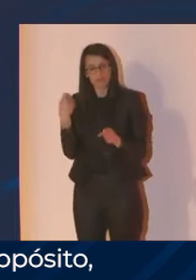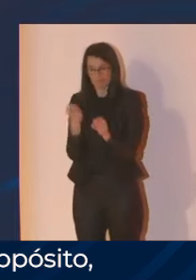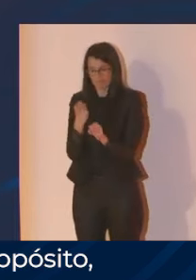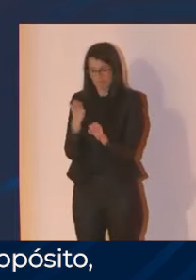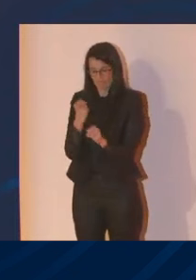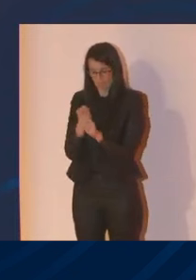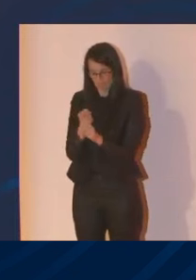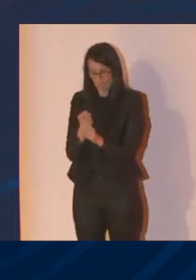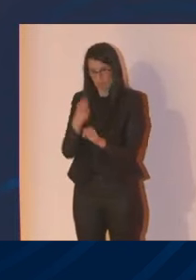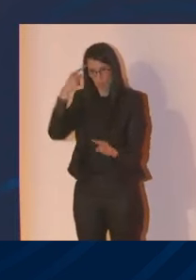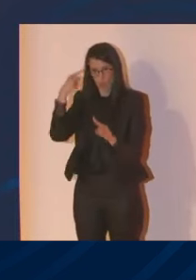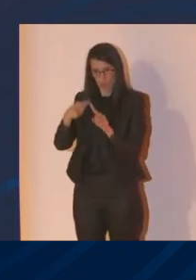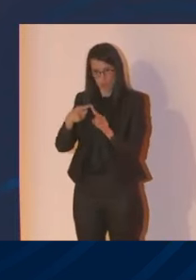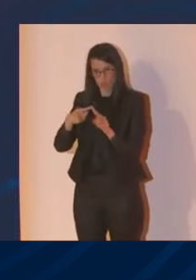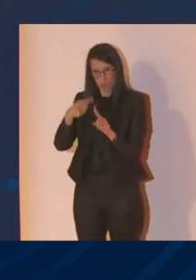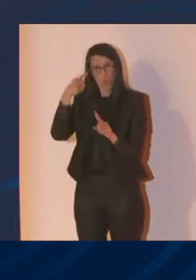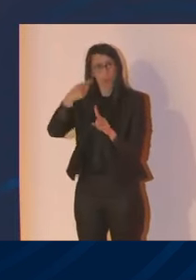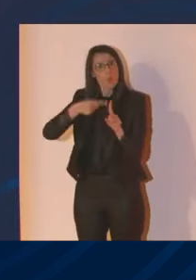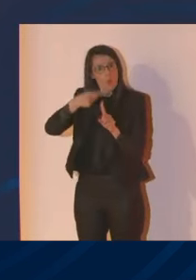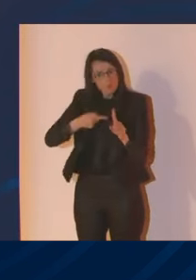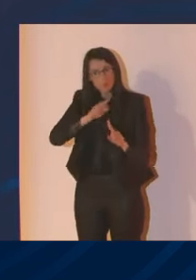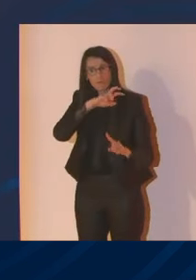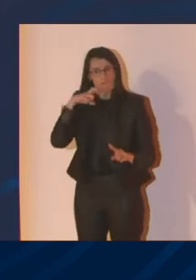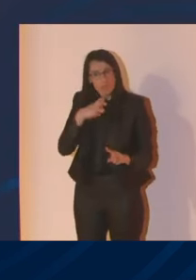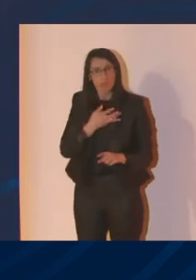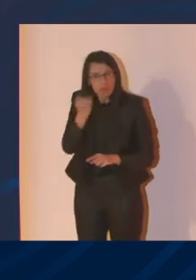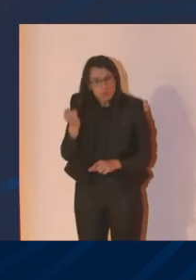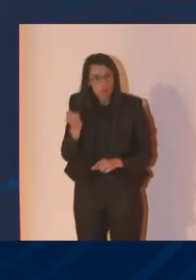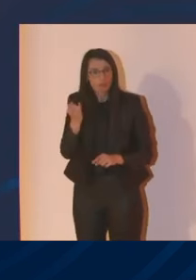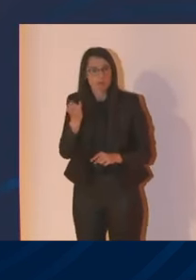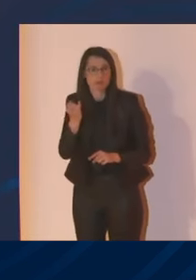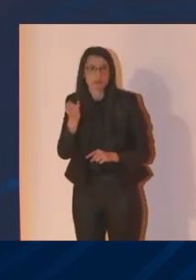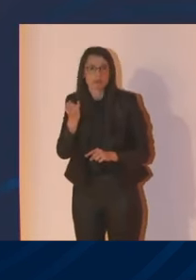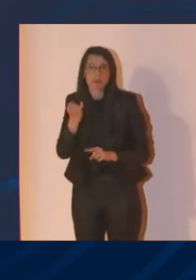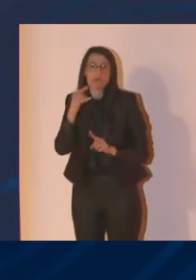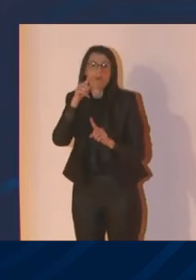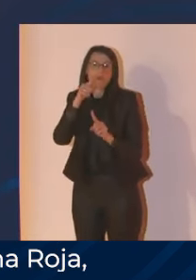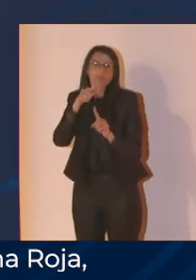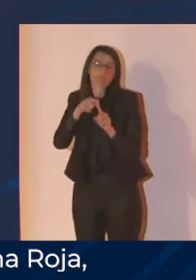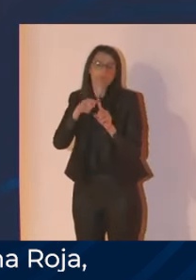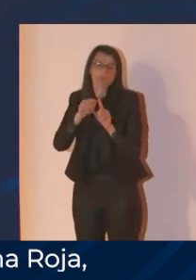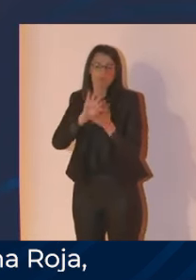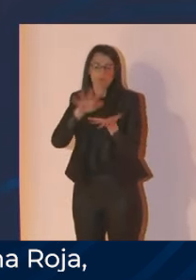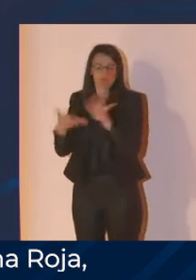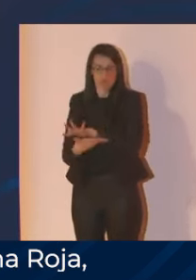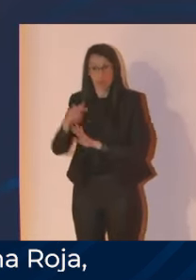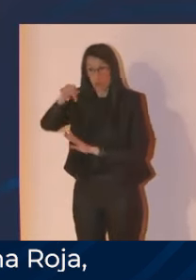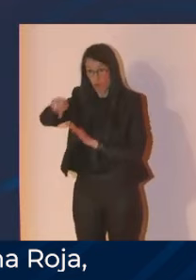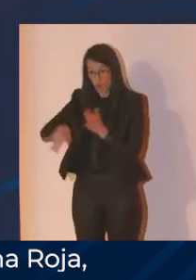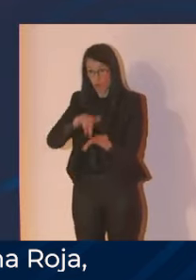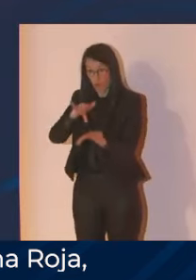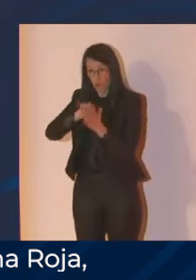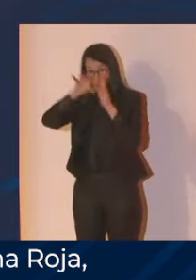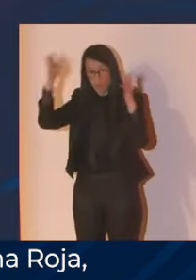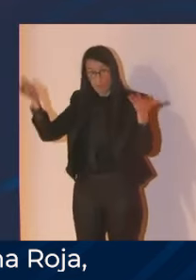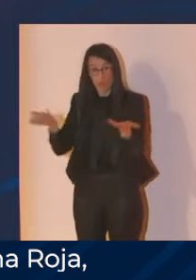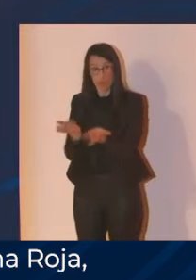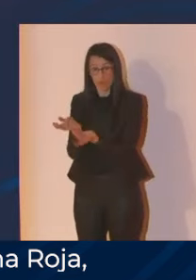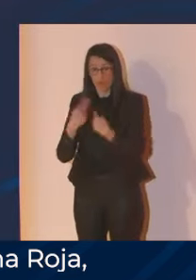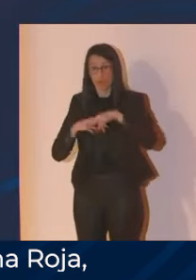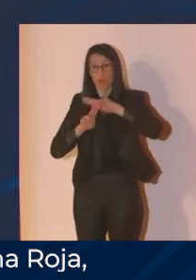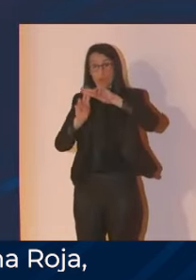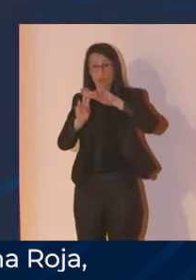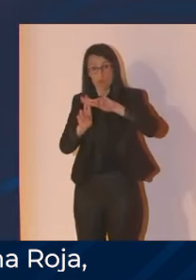tiene propósito, que es útil, que es valioso, que es transformador. Hoy, en este Día Mundial de la Cruz